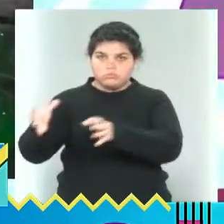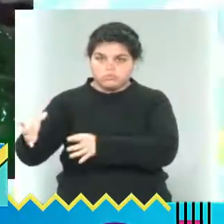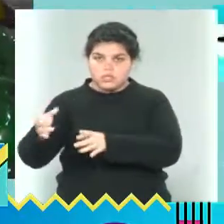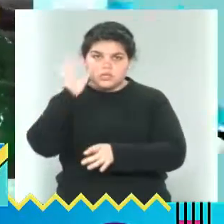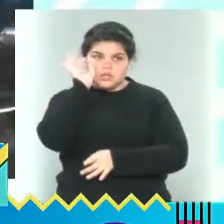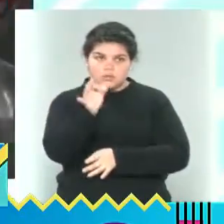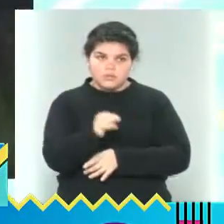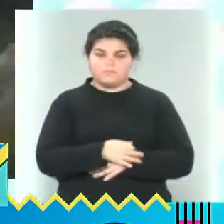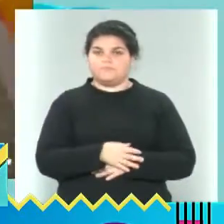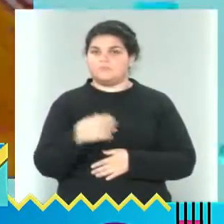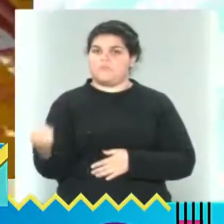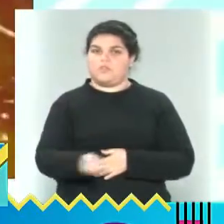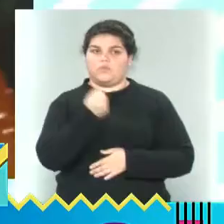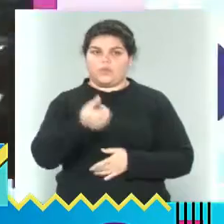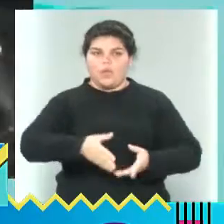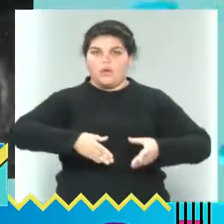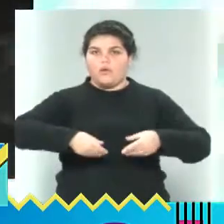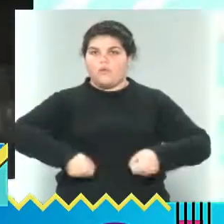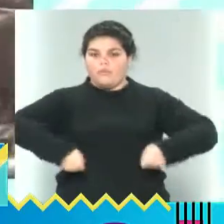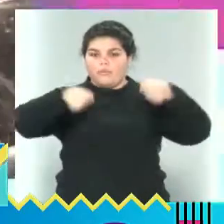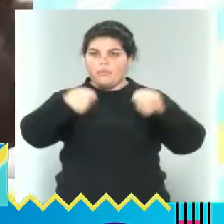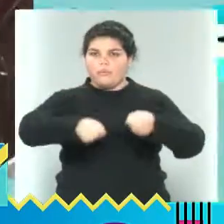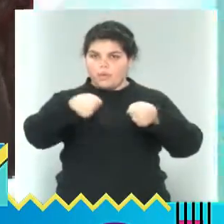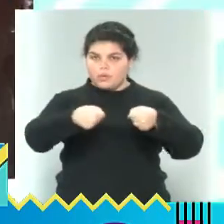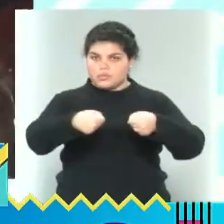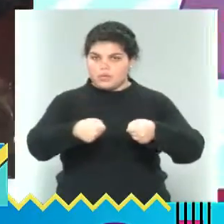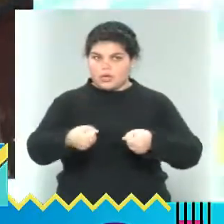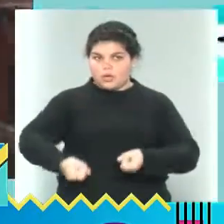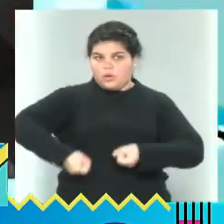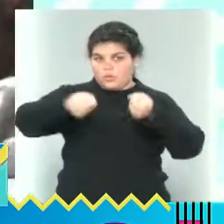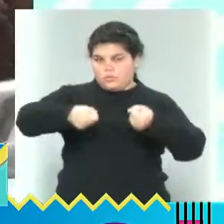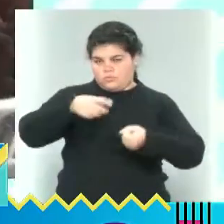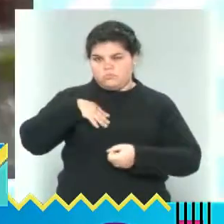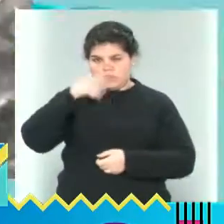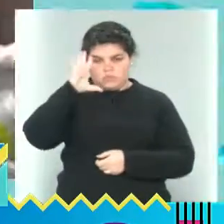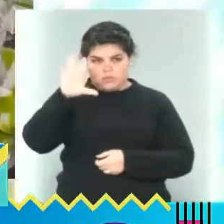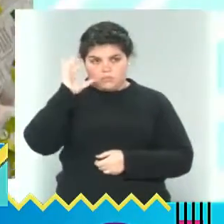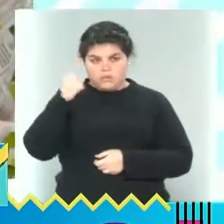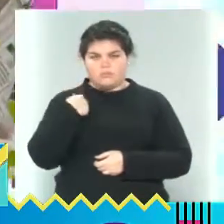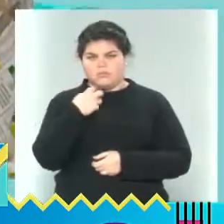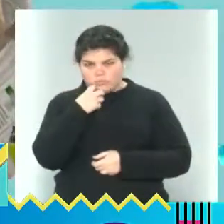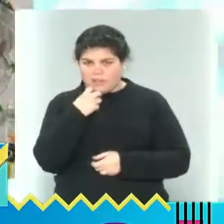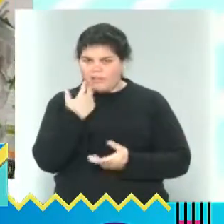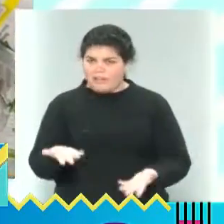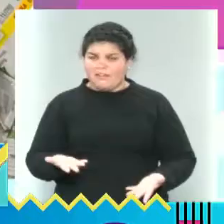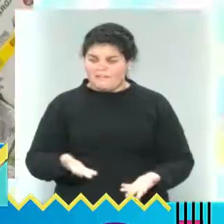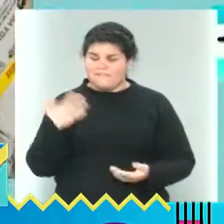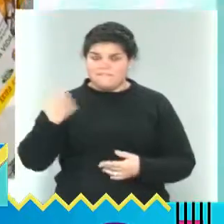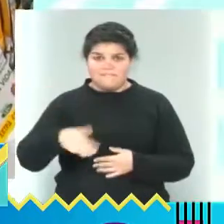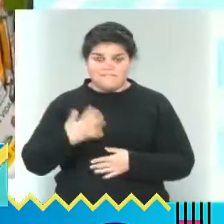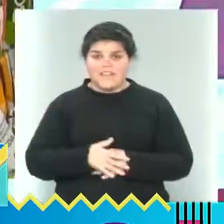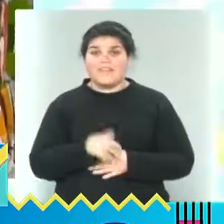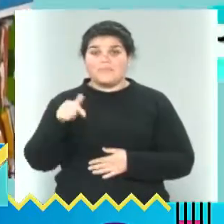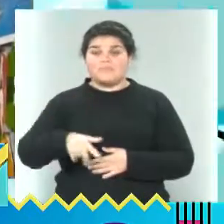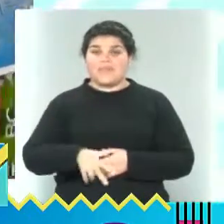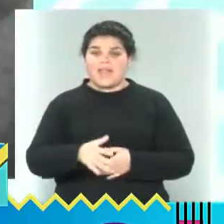no pensemos que cada bolsita de plástico... Yo me acuerdo cuando salieron miércoles, que soy vieja, cuando salió la